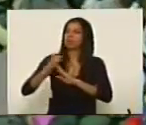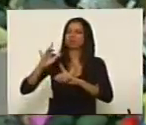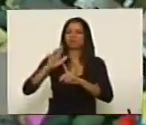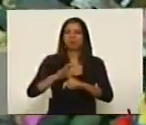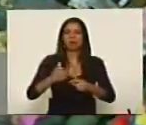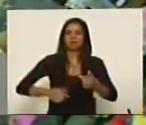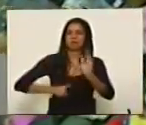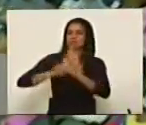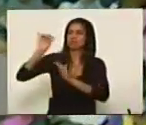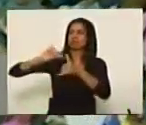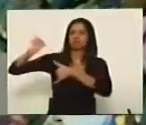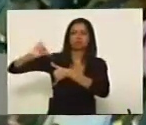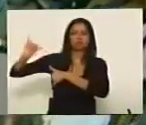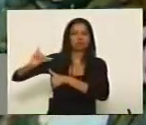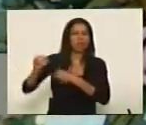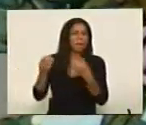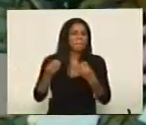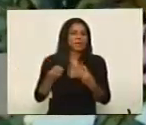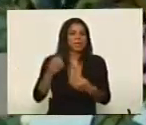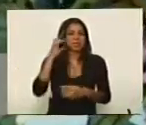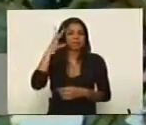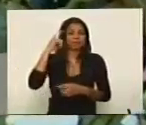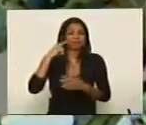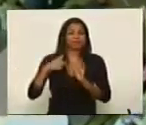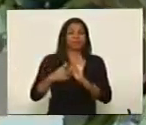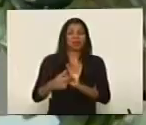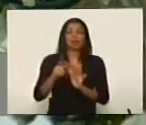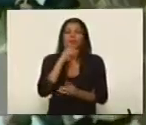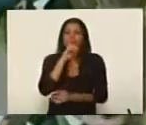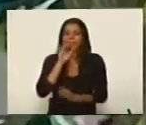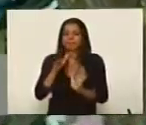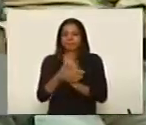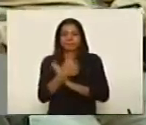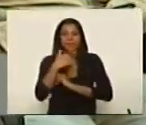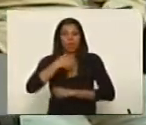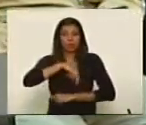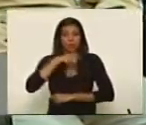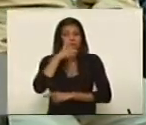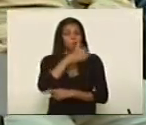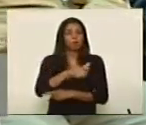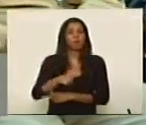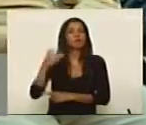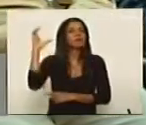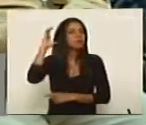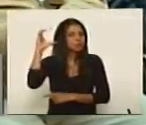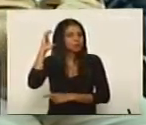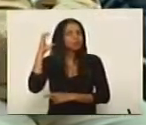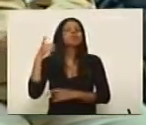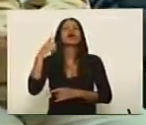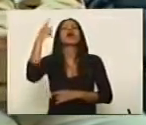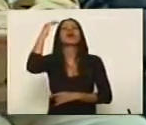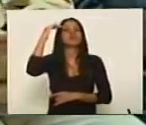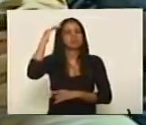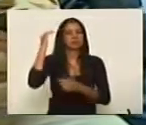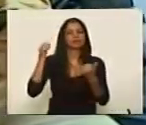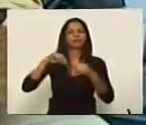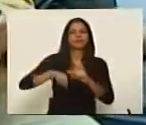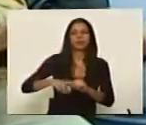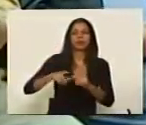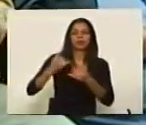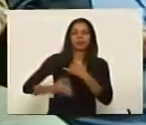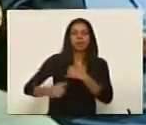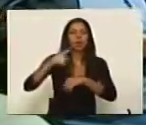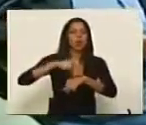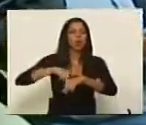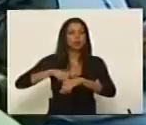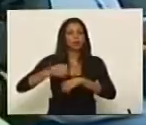mercado bursátil, lo hacen con su estrategia y no la revelan hasta última hora, nuestro pueblo, consciente aún de que estamos en guerra, lo hicimos hasta última hora. Pero